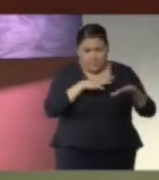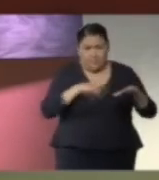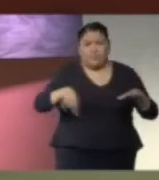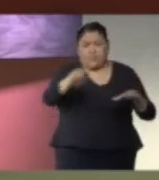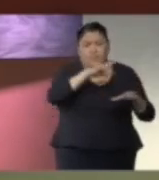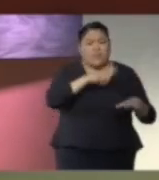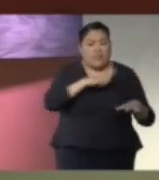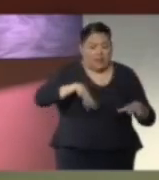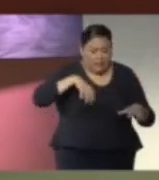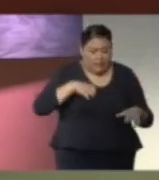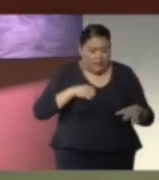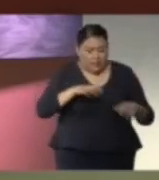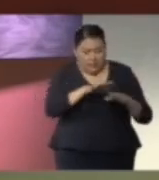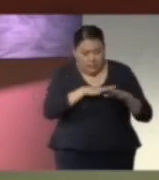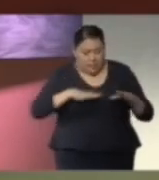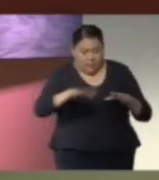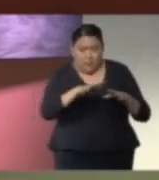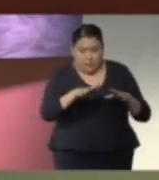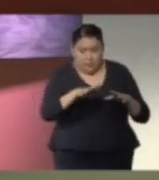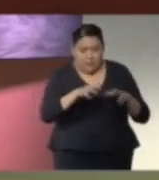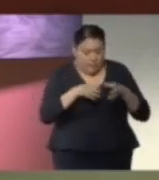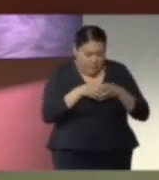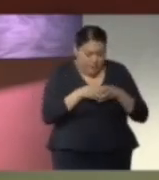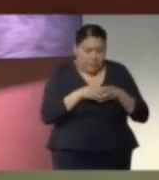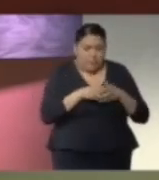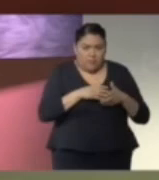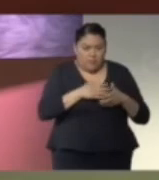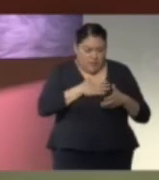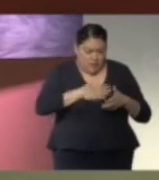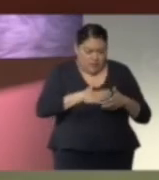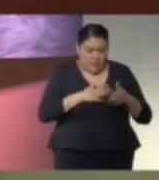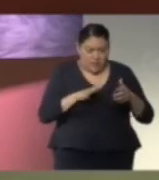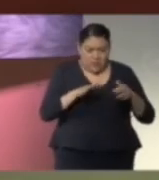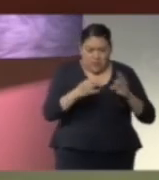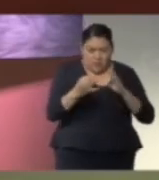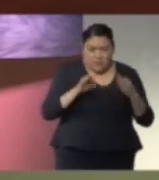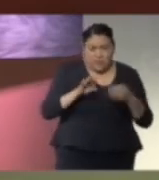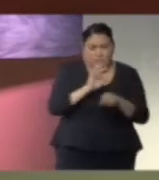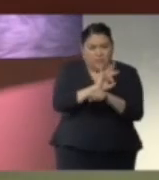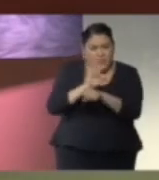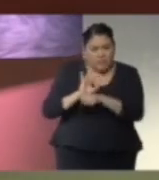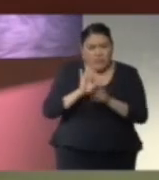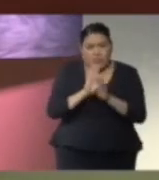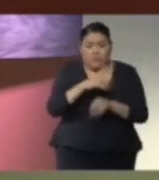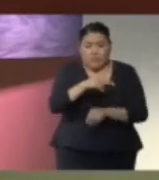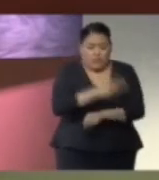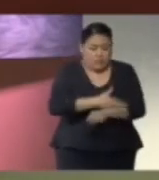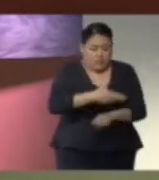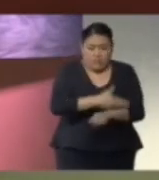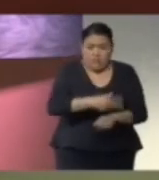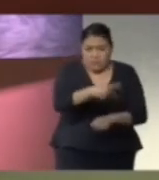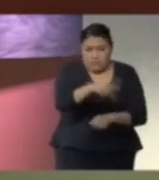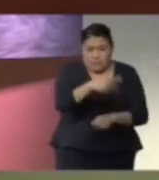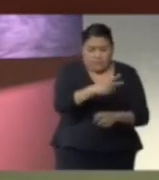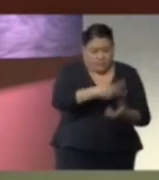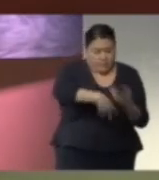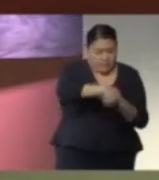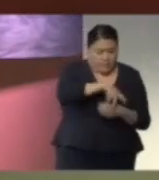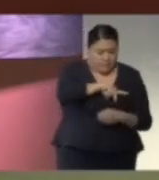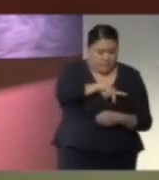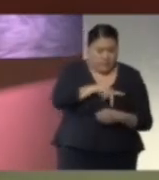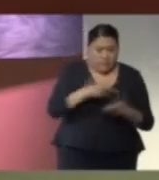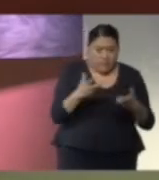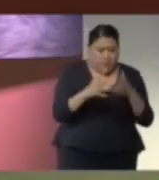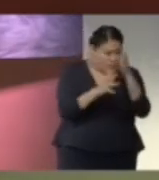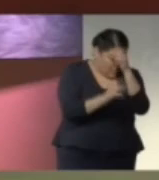tipo de justicia y de seguridad comunitaria en términos del despliegue de su propia capacidad de autonomía, ¿no?,